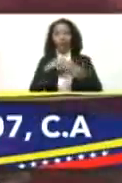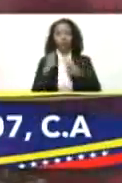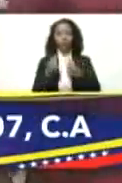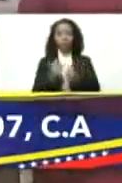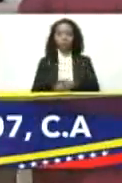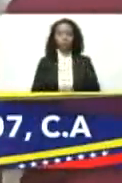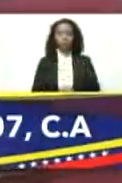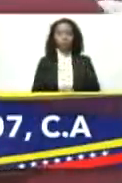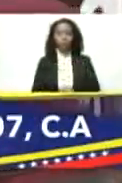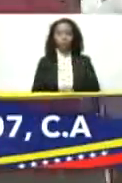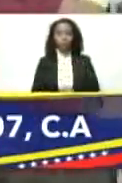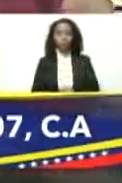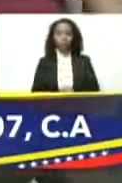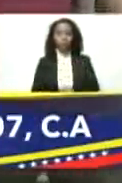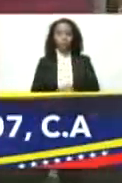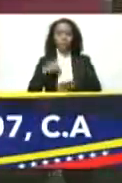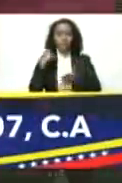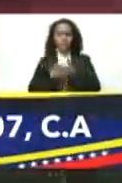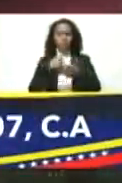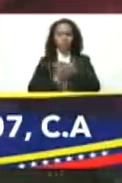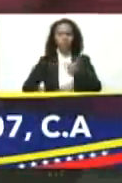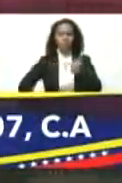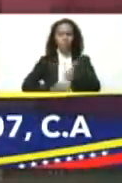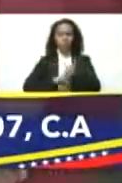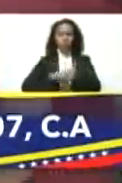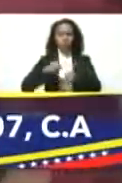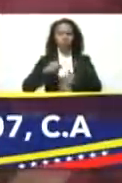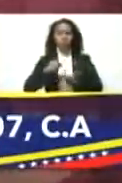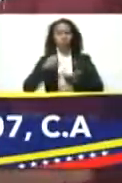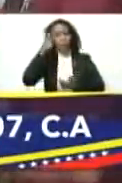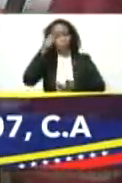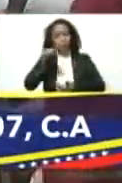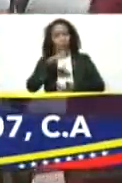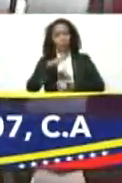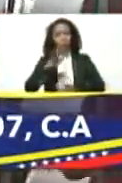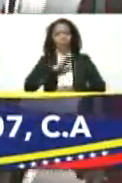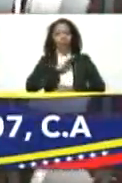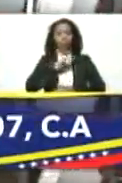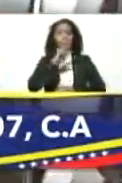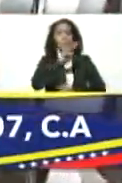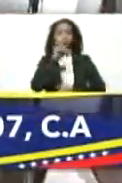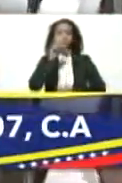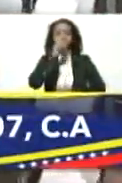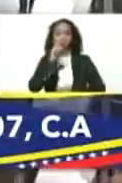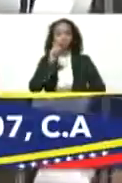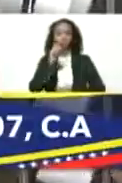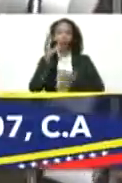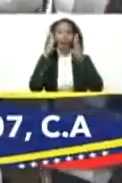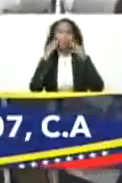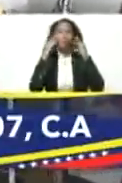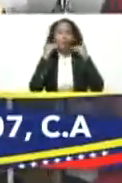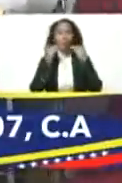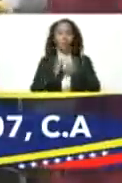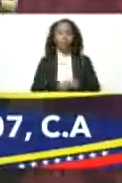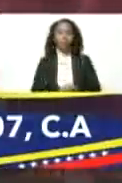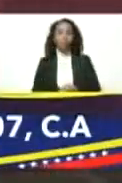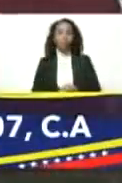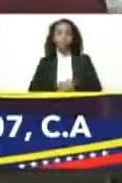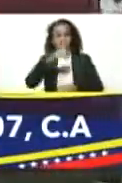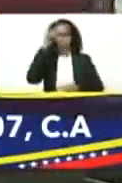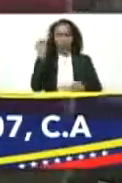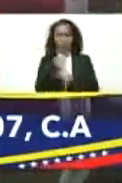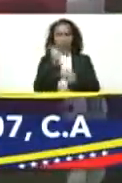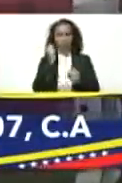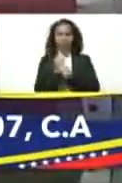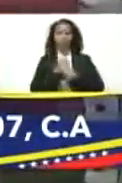económica y luchar en favor de nuestro pueblo. Tenemos 20 años de experiencia trabajando